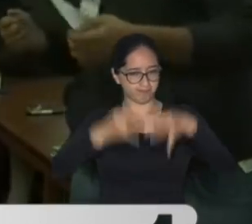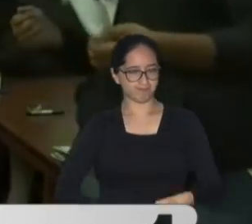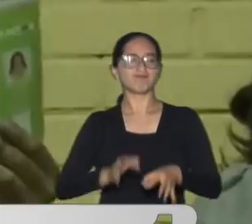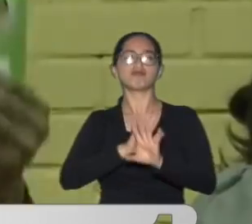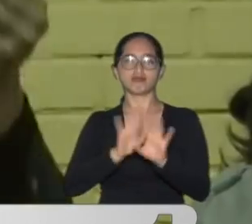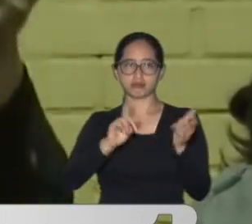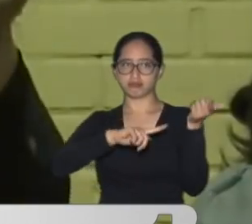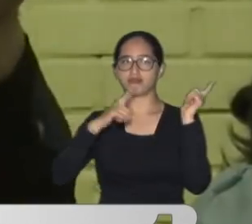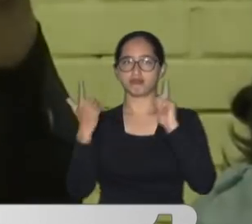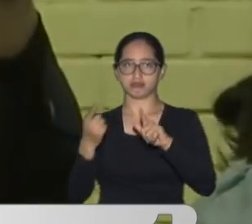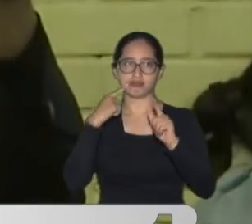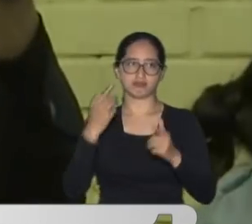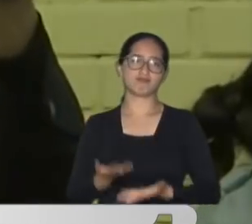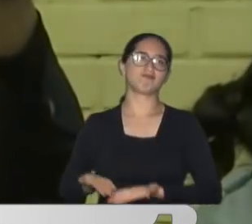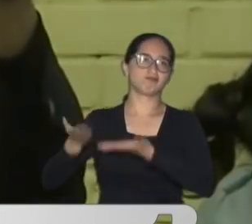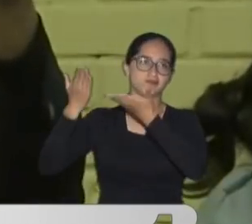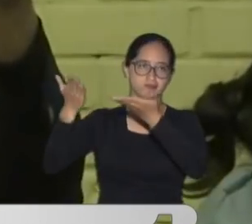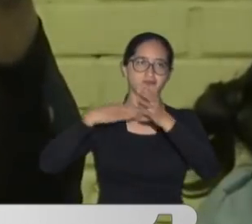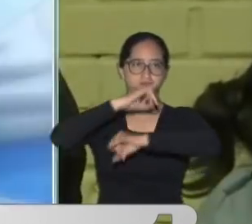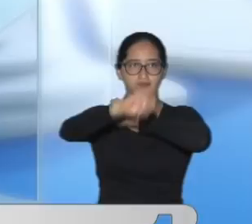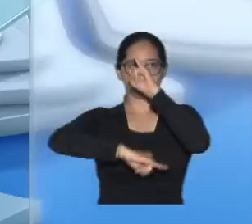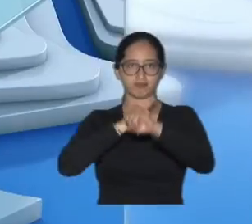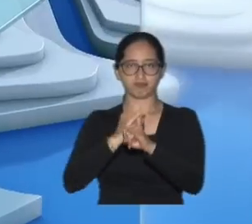figuras políticas internacionales.